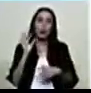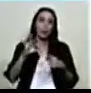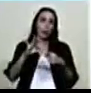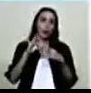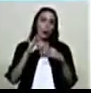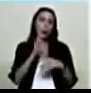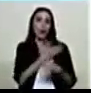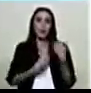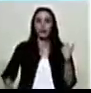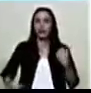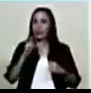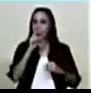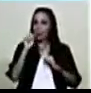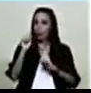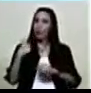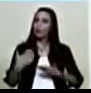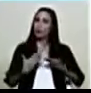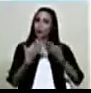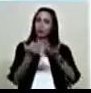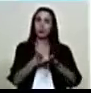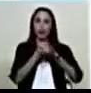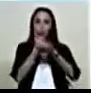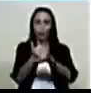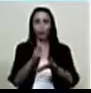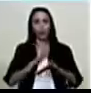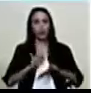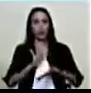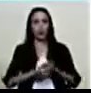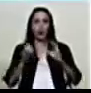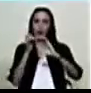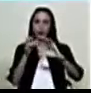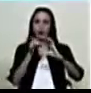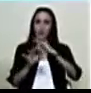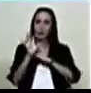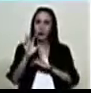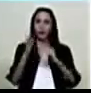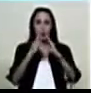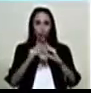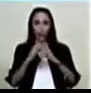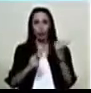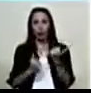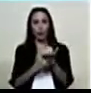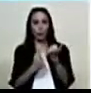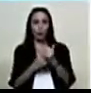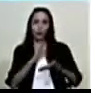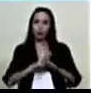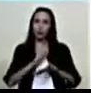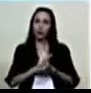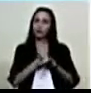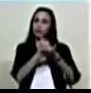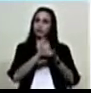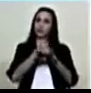la prosperidad necesaria a través del carnet de la patria y de los planes nuevos de renovación de la vida económica del